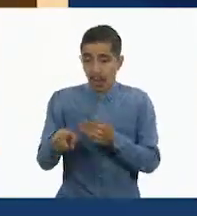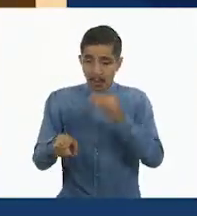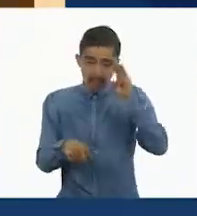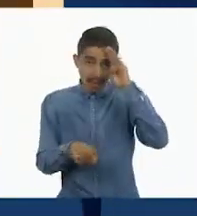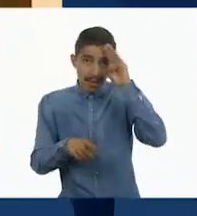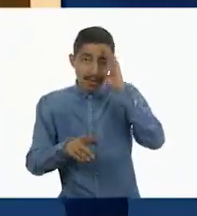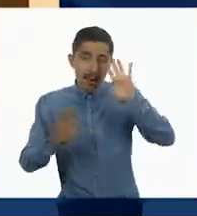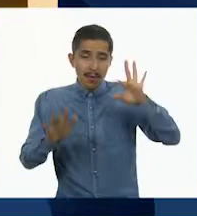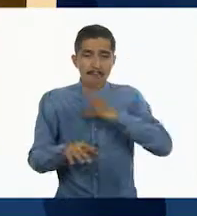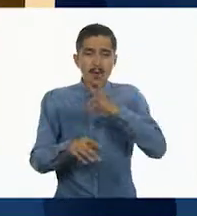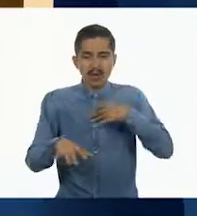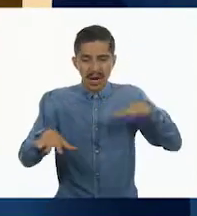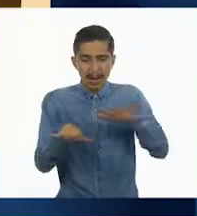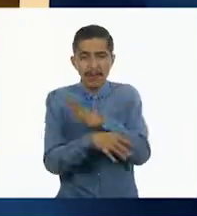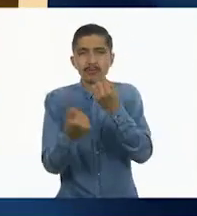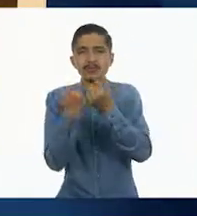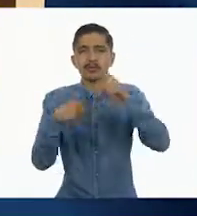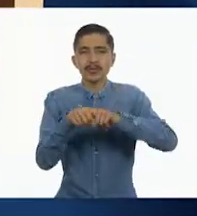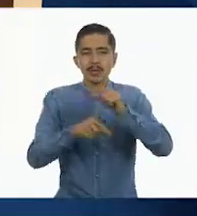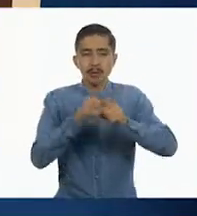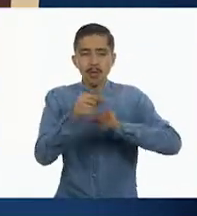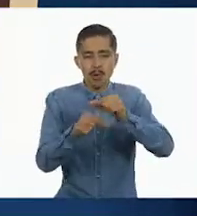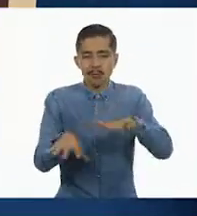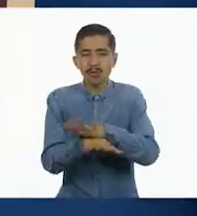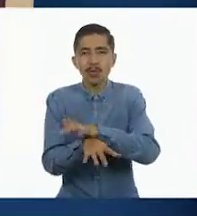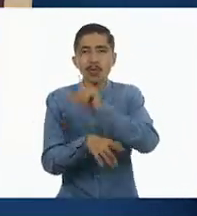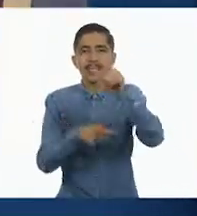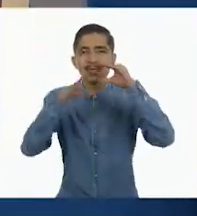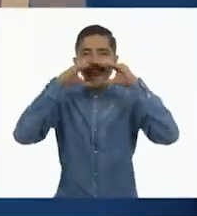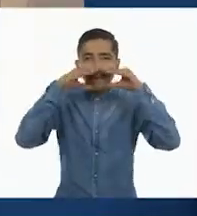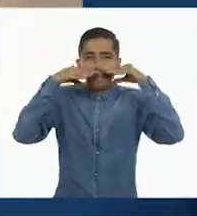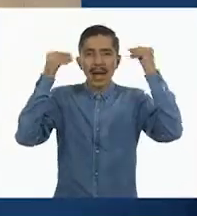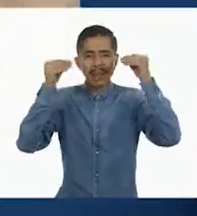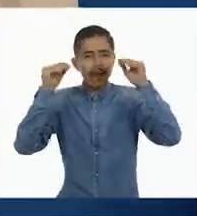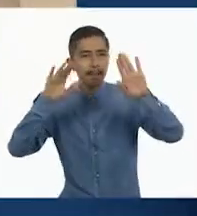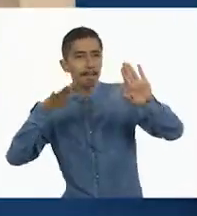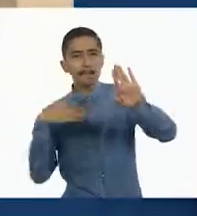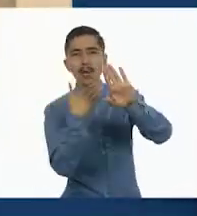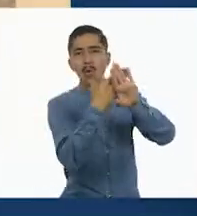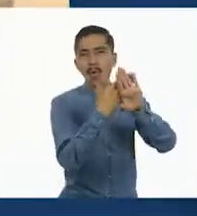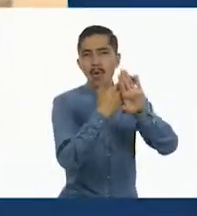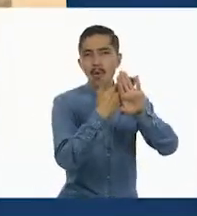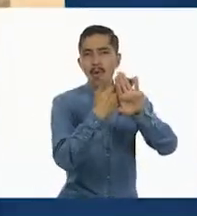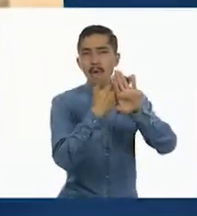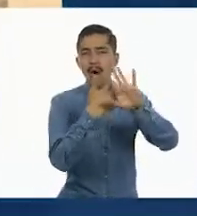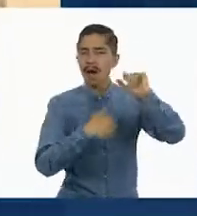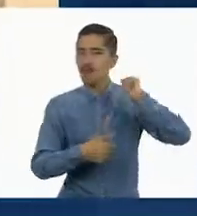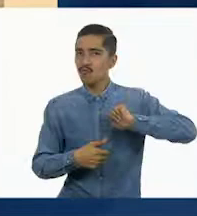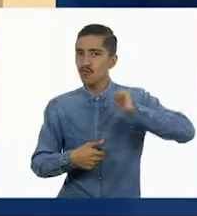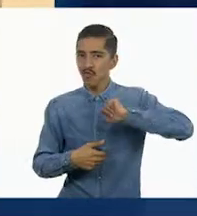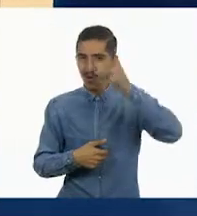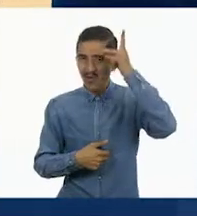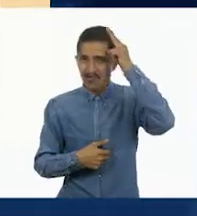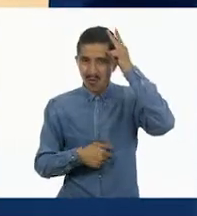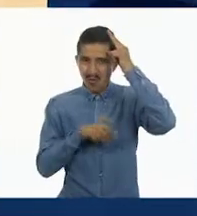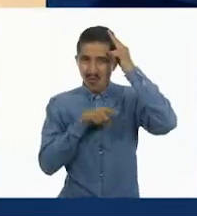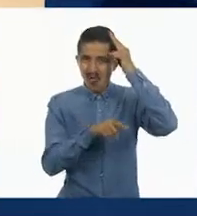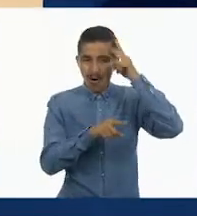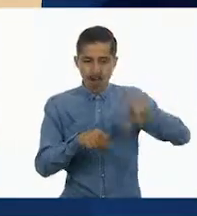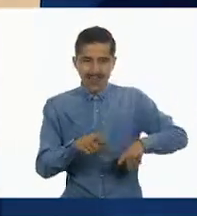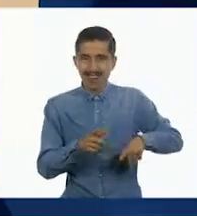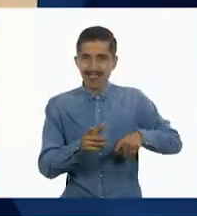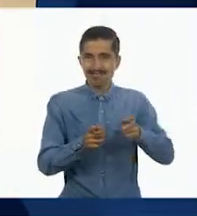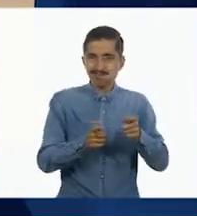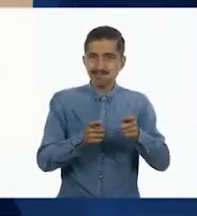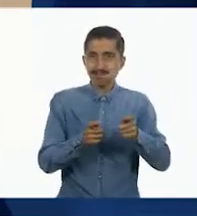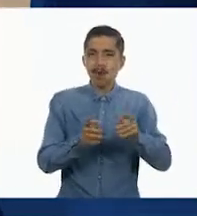podía hacer cambios sociales poco a poco y Zapata se levantó contra él. Además, los antiguos porfiristas que quedaron en el gobierno